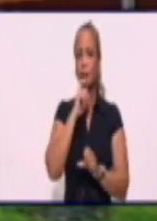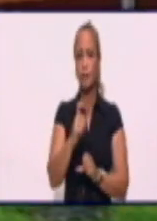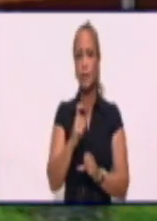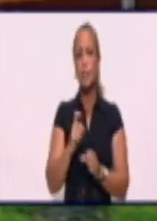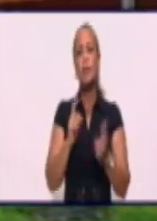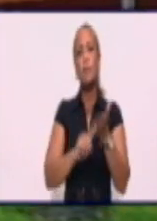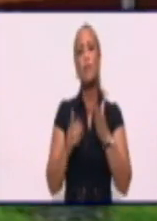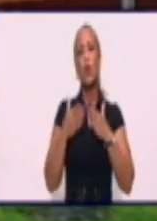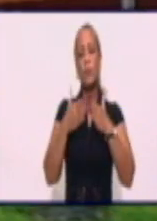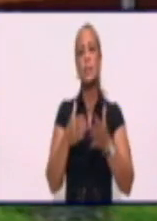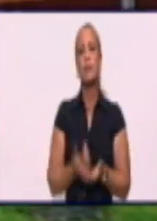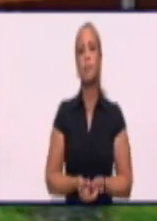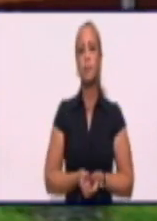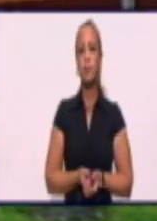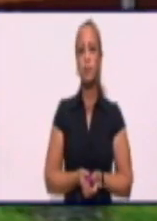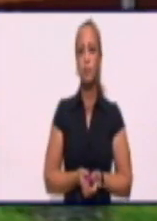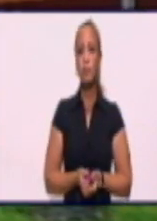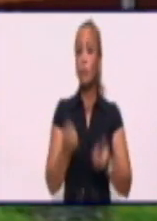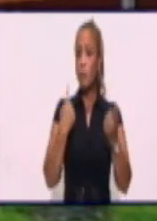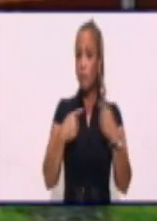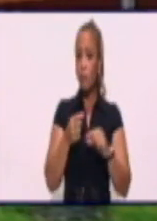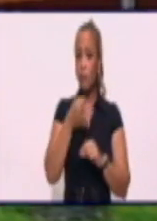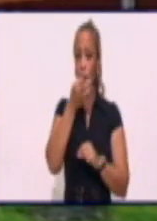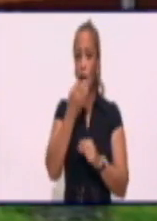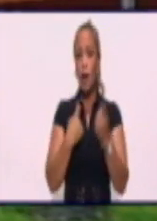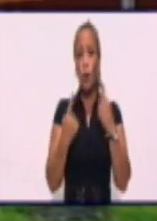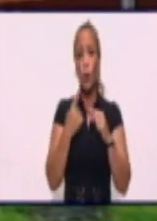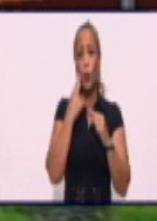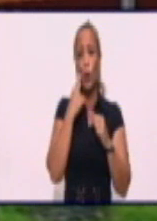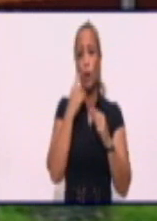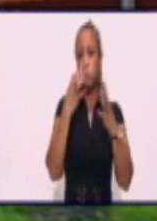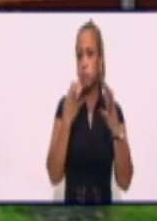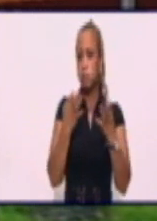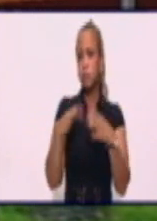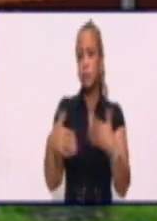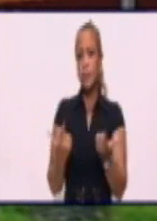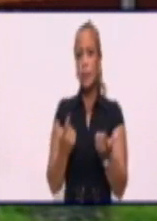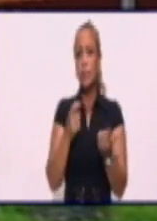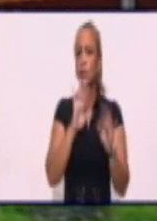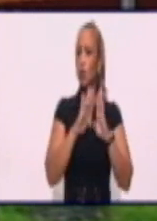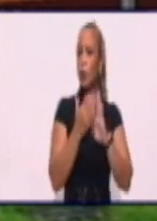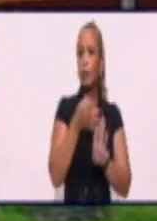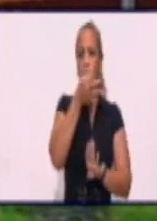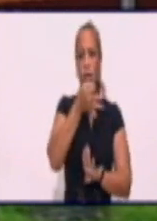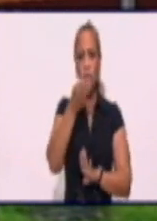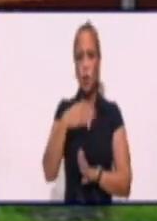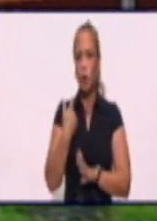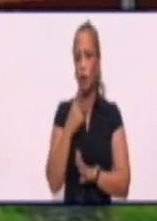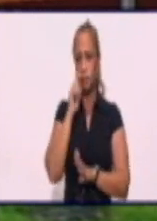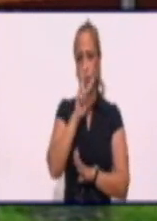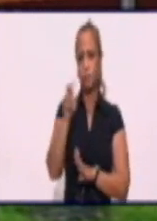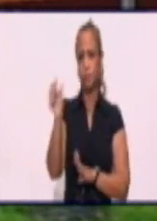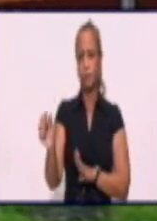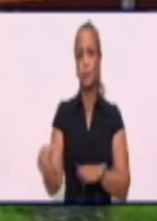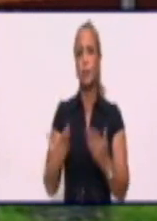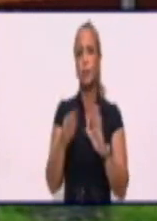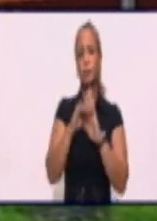Doctora, destacar algunos elementos de toda esta explicación que usted acaba de dar a los televidentes del